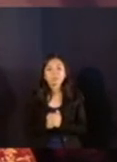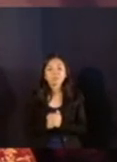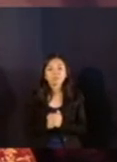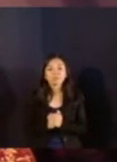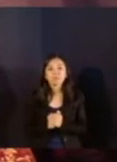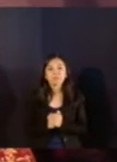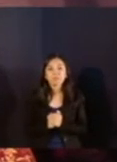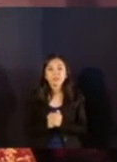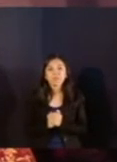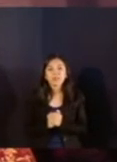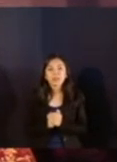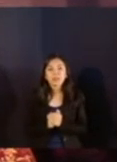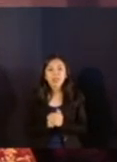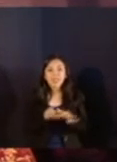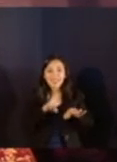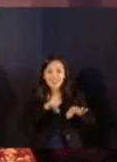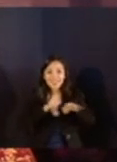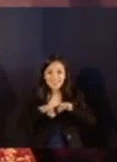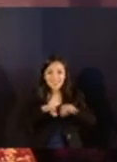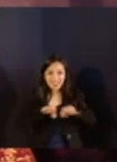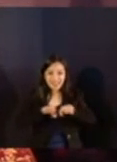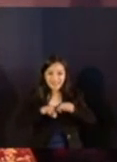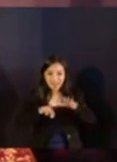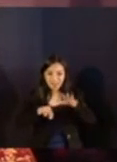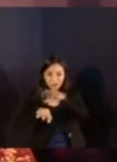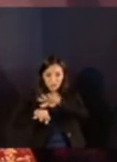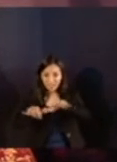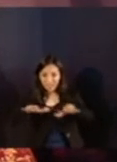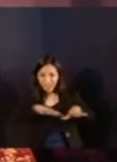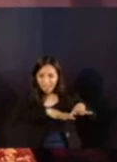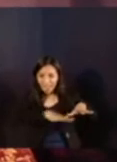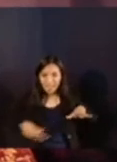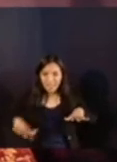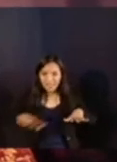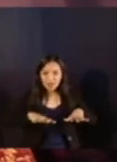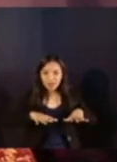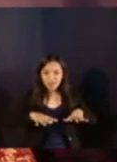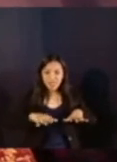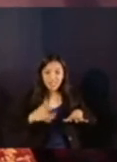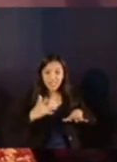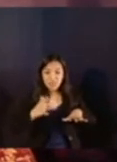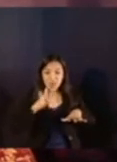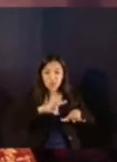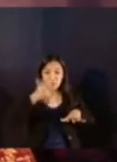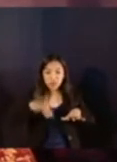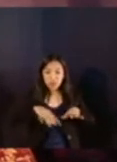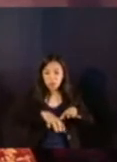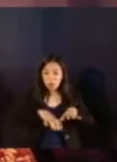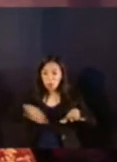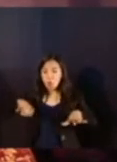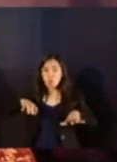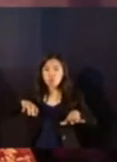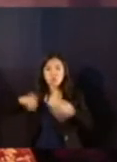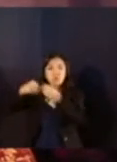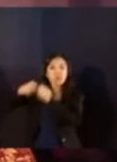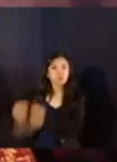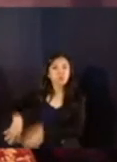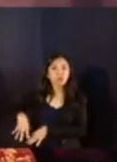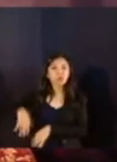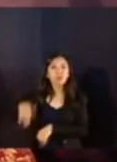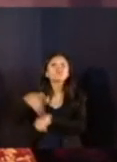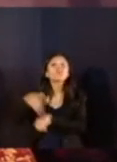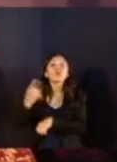los trabajos que se ejecutan hoy habrán desaparecido porque serán ejecutados automáticamente